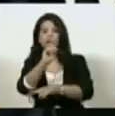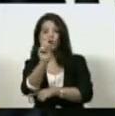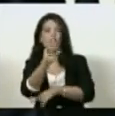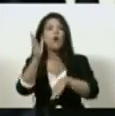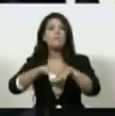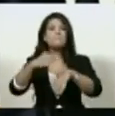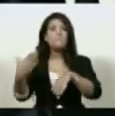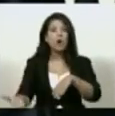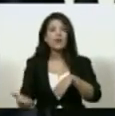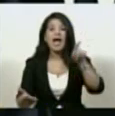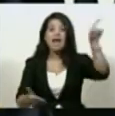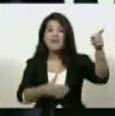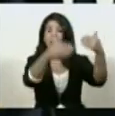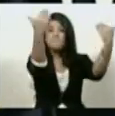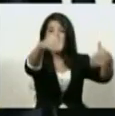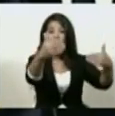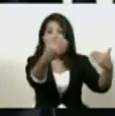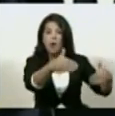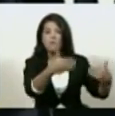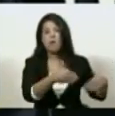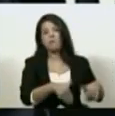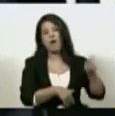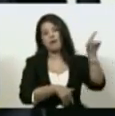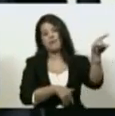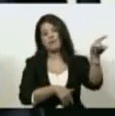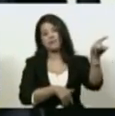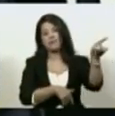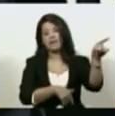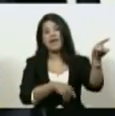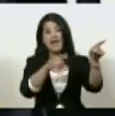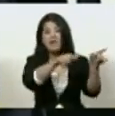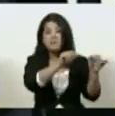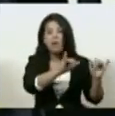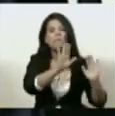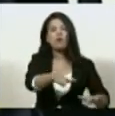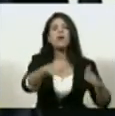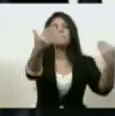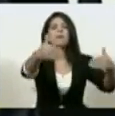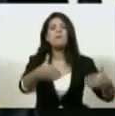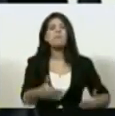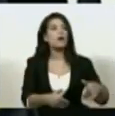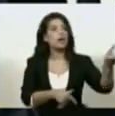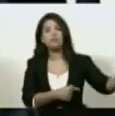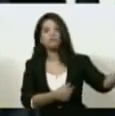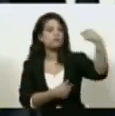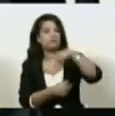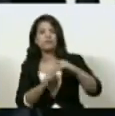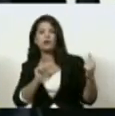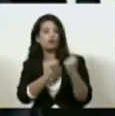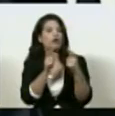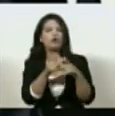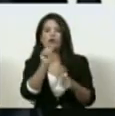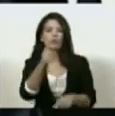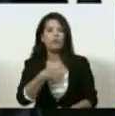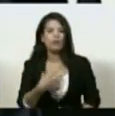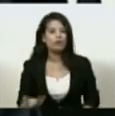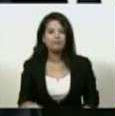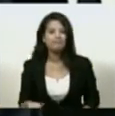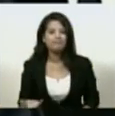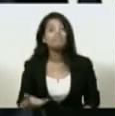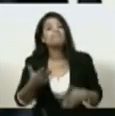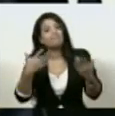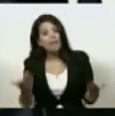a los vecindarios que él mismo apoya le impidió venir. Entonces, lo que quiero que vean es cómo hay